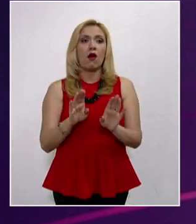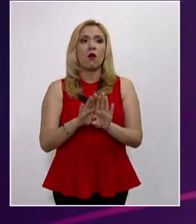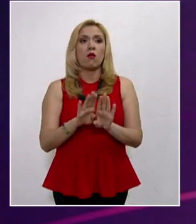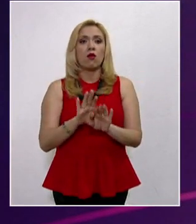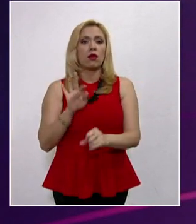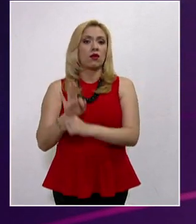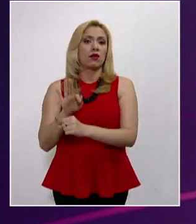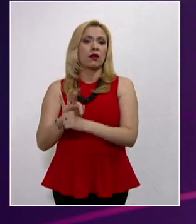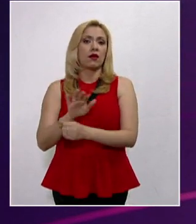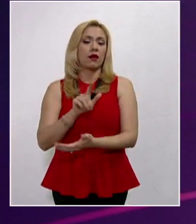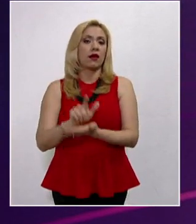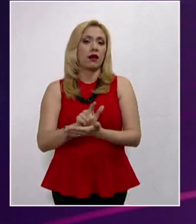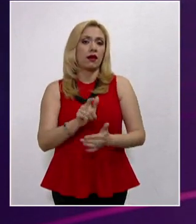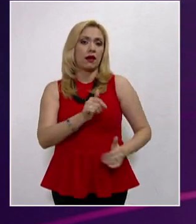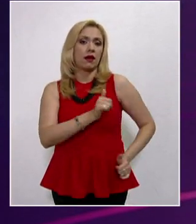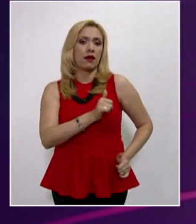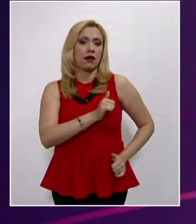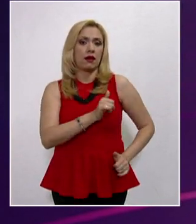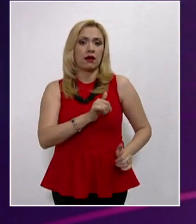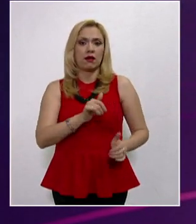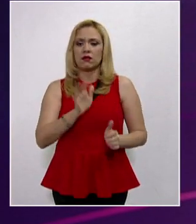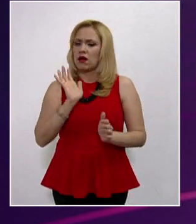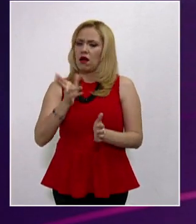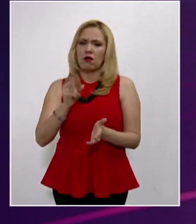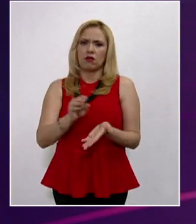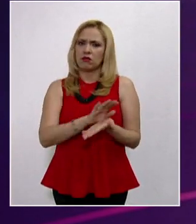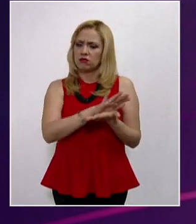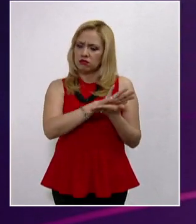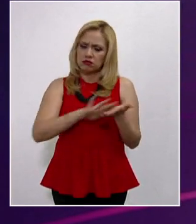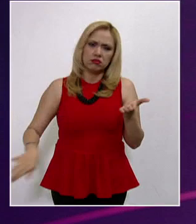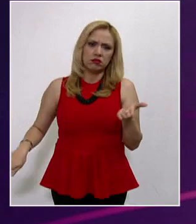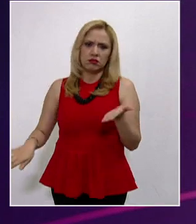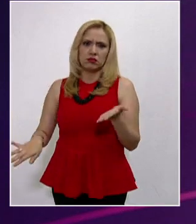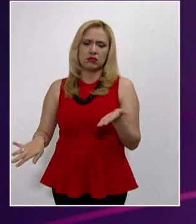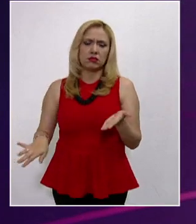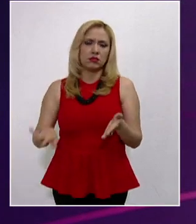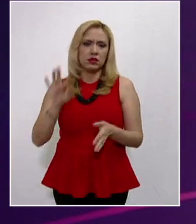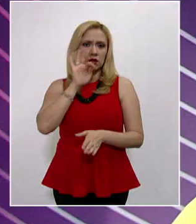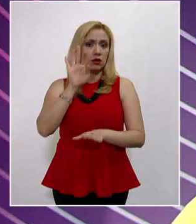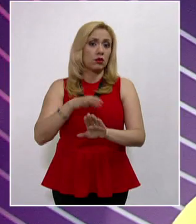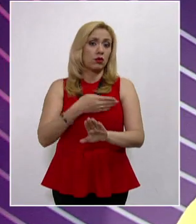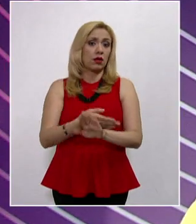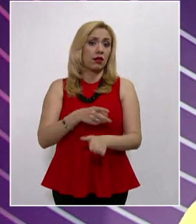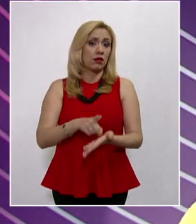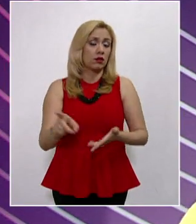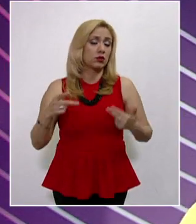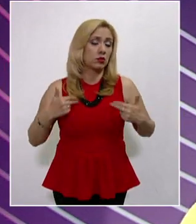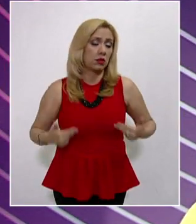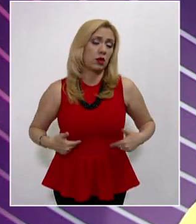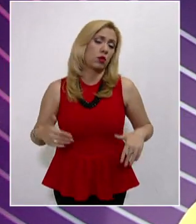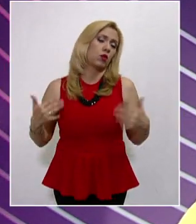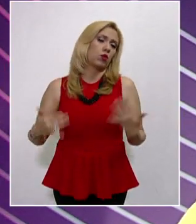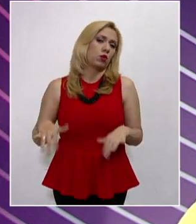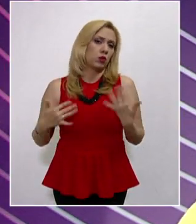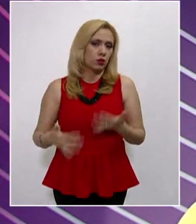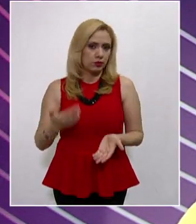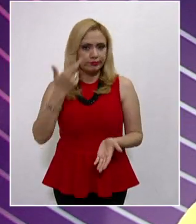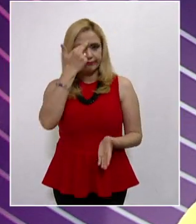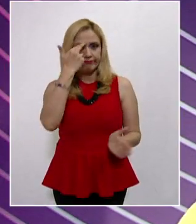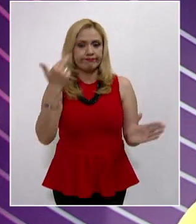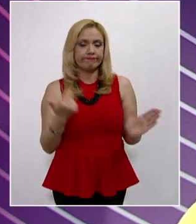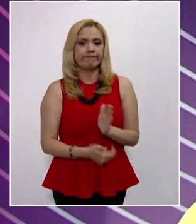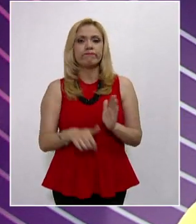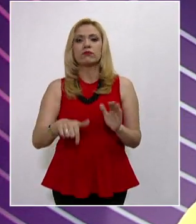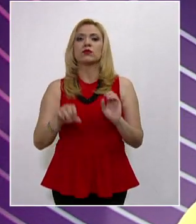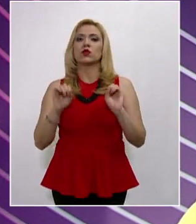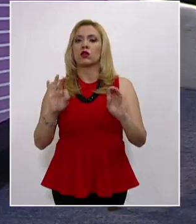fuero militar, o más bien la exclusión del fuero militar, tratándose de casos de violaciones a derechos humanos. Entonces la oficina